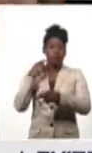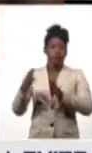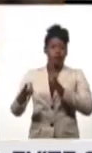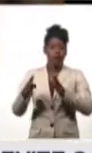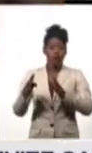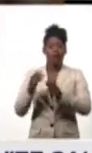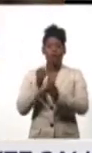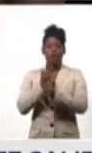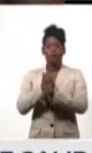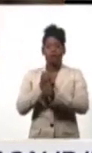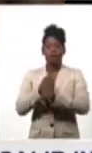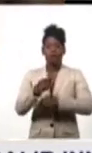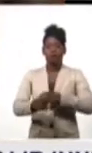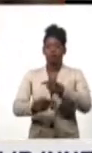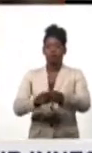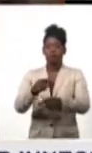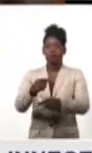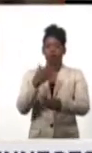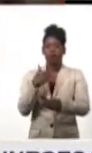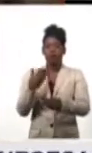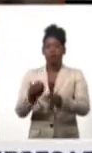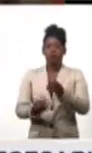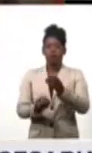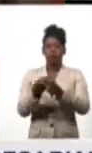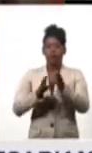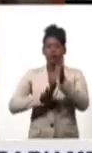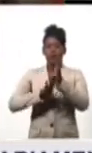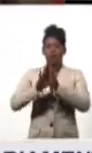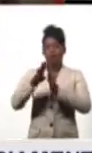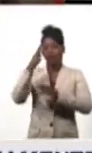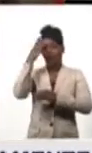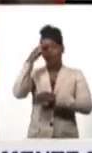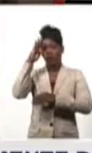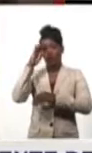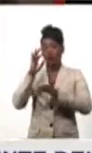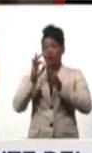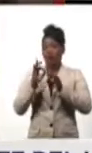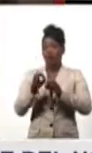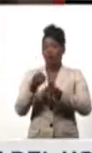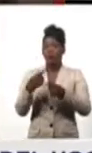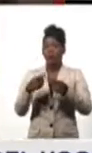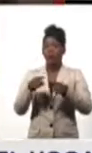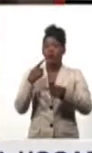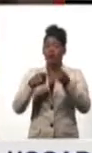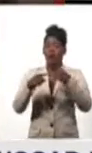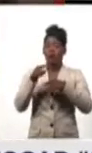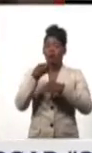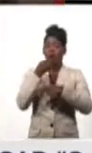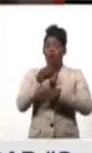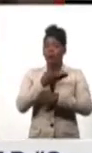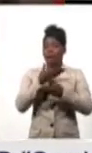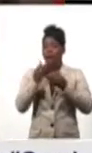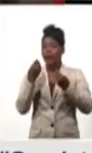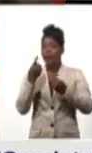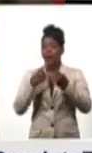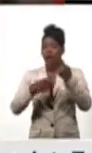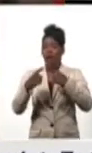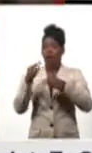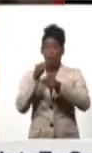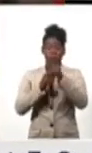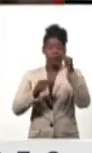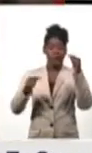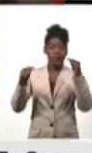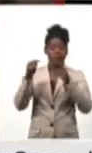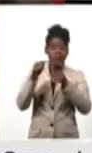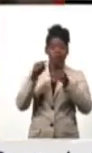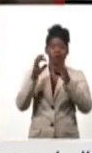todos sus ciclos anteriores también se había identificado la pérdida de biodiversidad como uno de los principales problemas ambientales